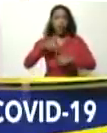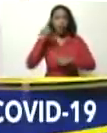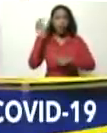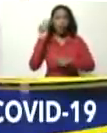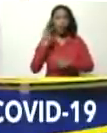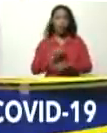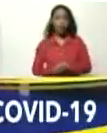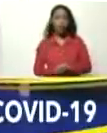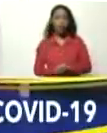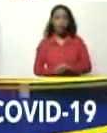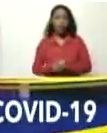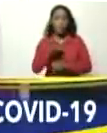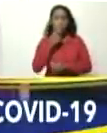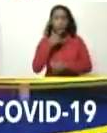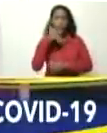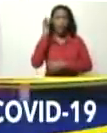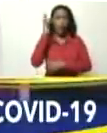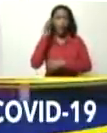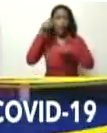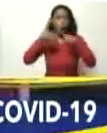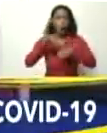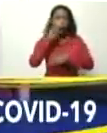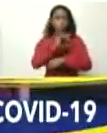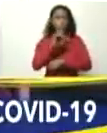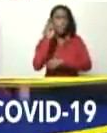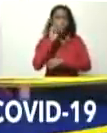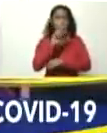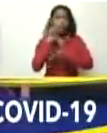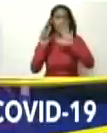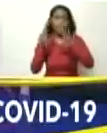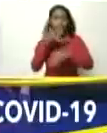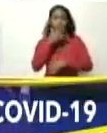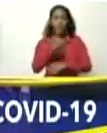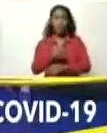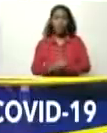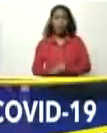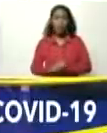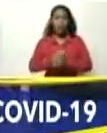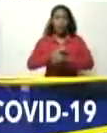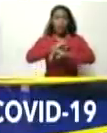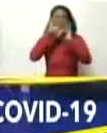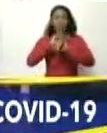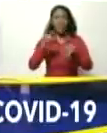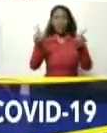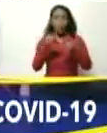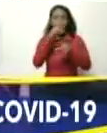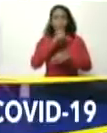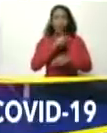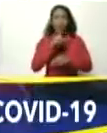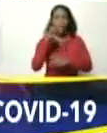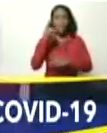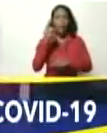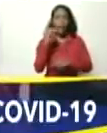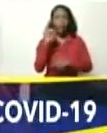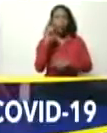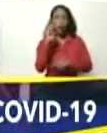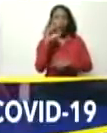venezolana. Bonita jornada hoy, lunes 27 de diciembre. Feliz cumpleaños, Manuelita